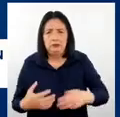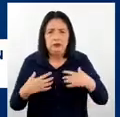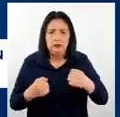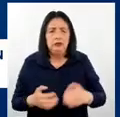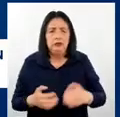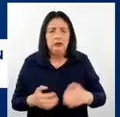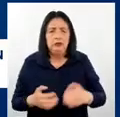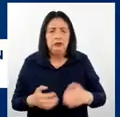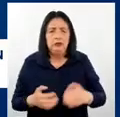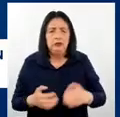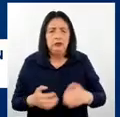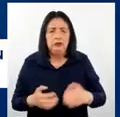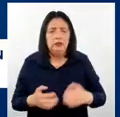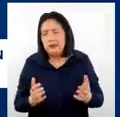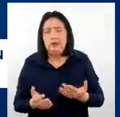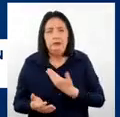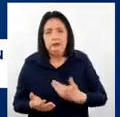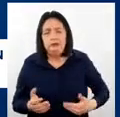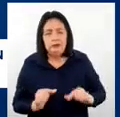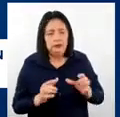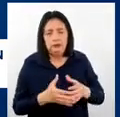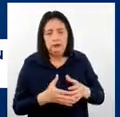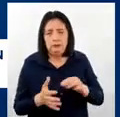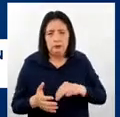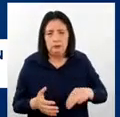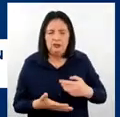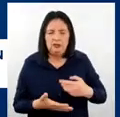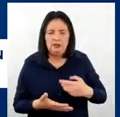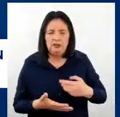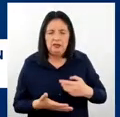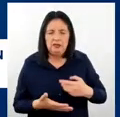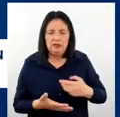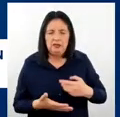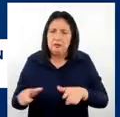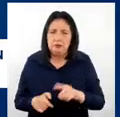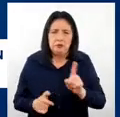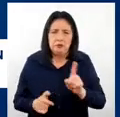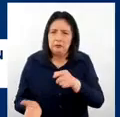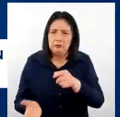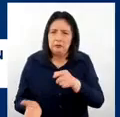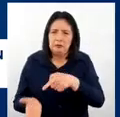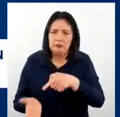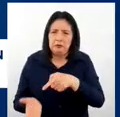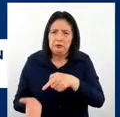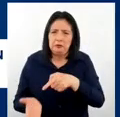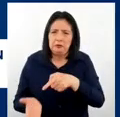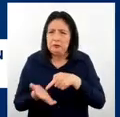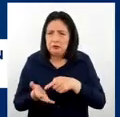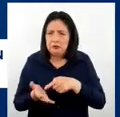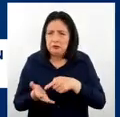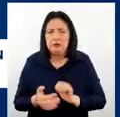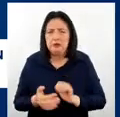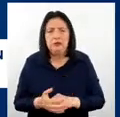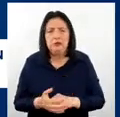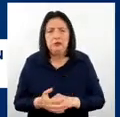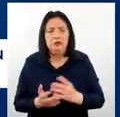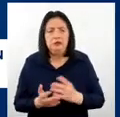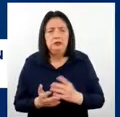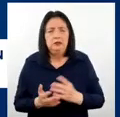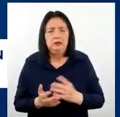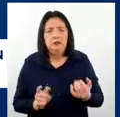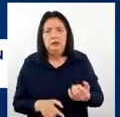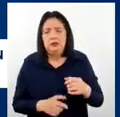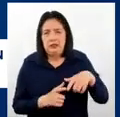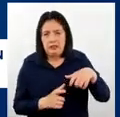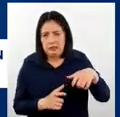mayor claridad, pero por ejemplo hay lugares donde definitivamente no se deben exigir el carnet de presentación o exigir la presentación del